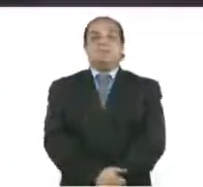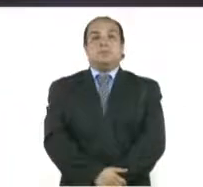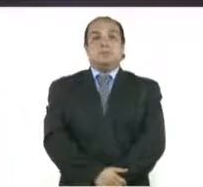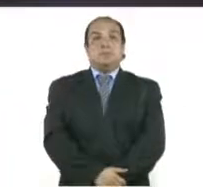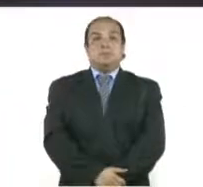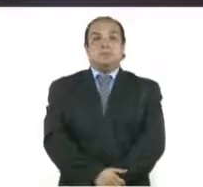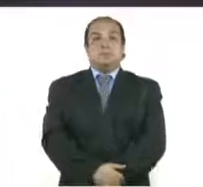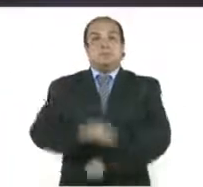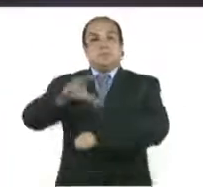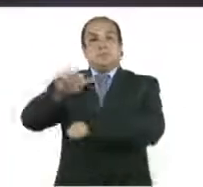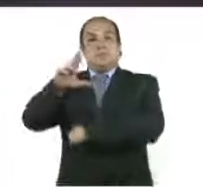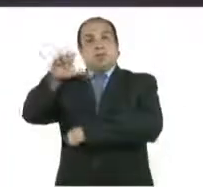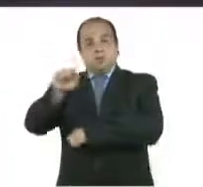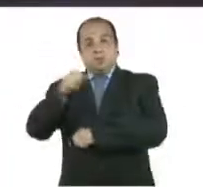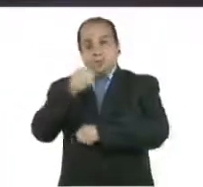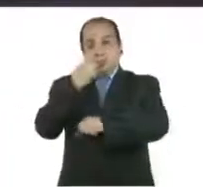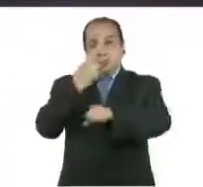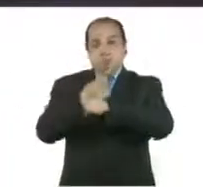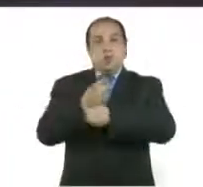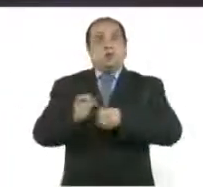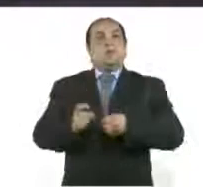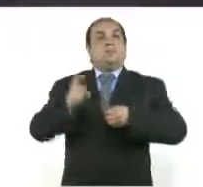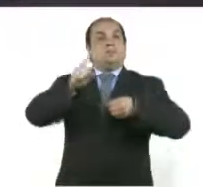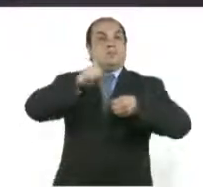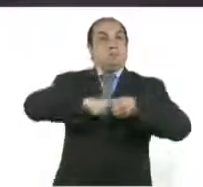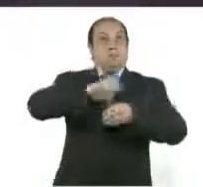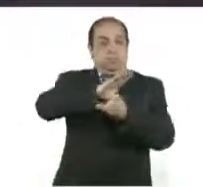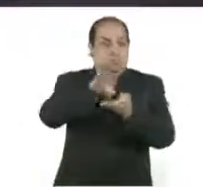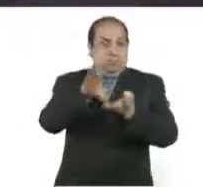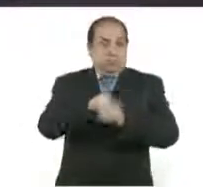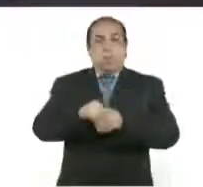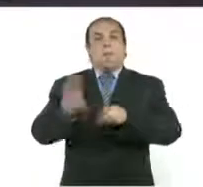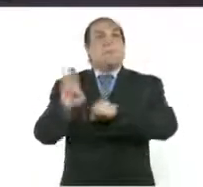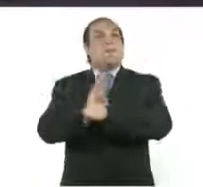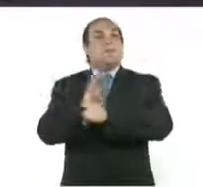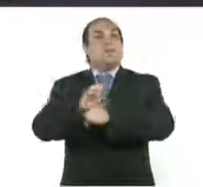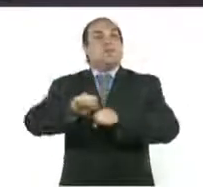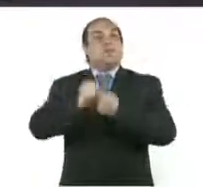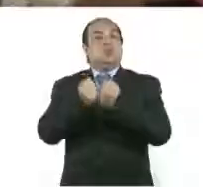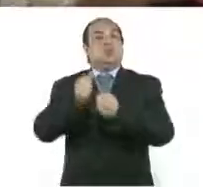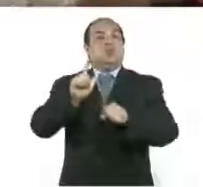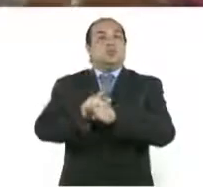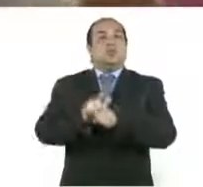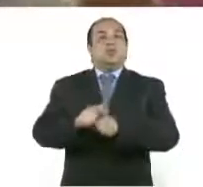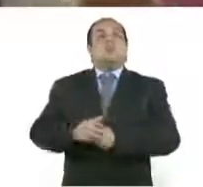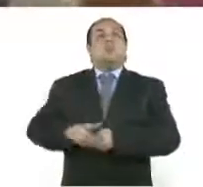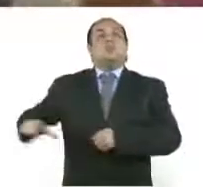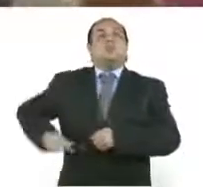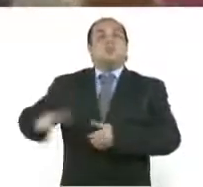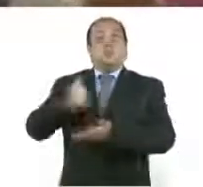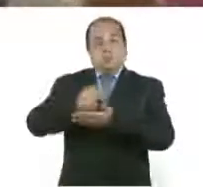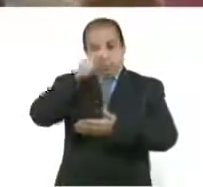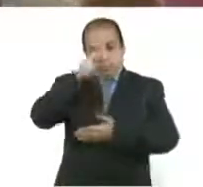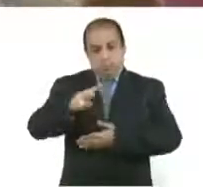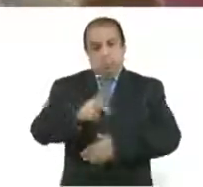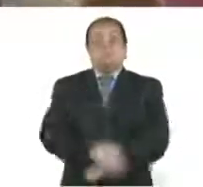Carlos Alberto Ulloa Pérez, secretario de Inclusión y Bienestar Social del Gobierno de la Ciudad de México.